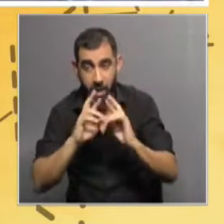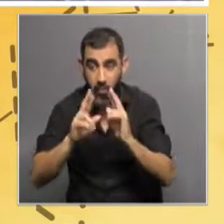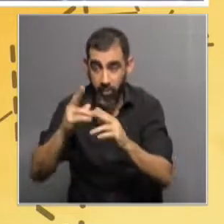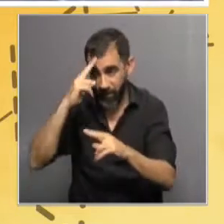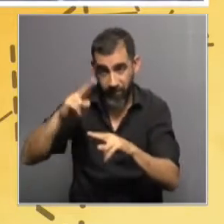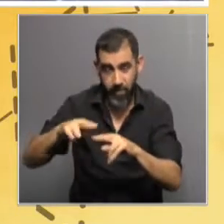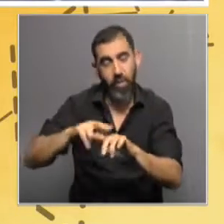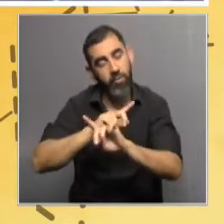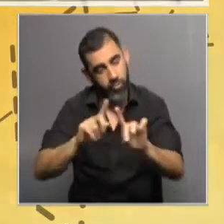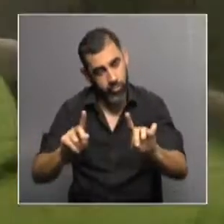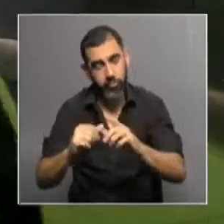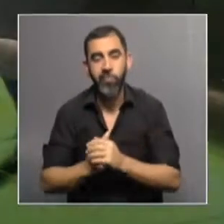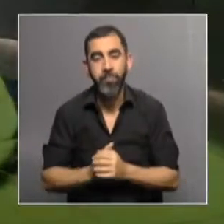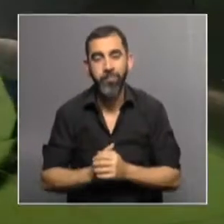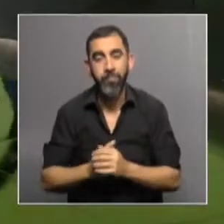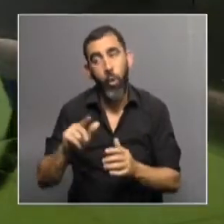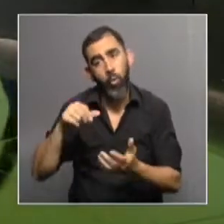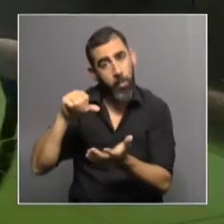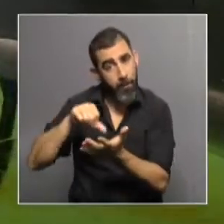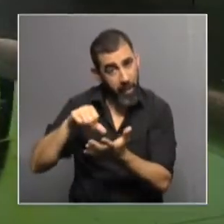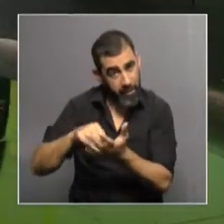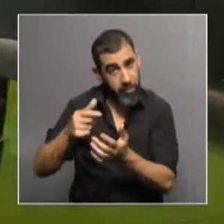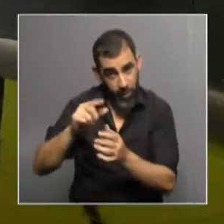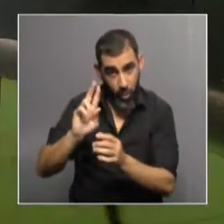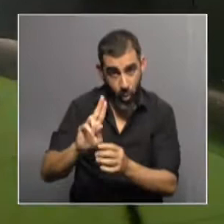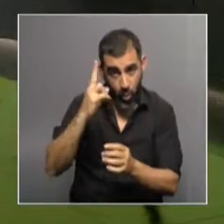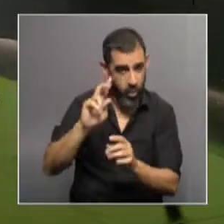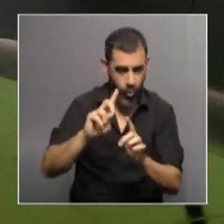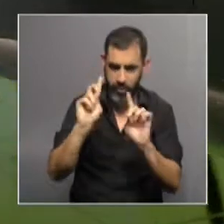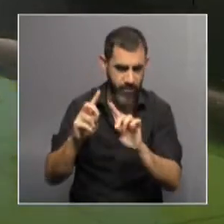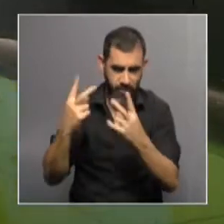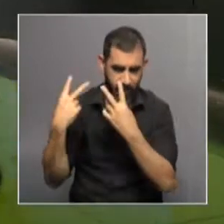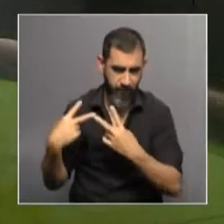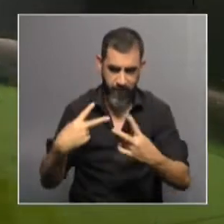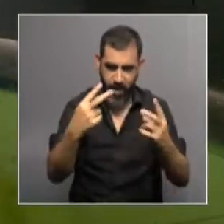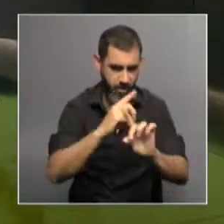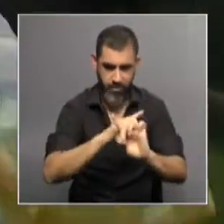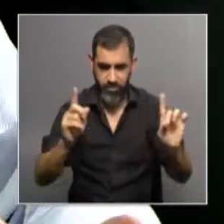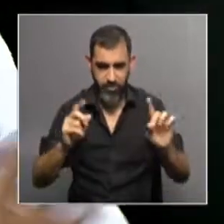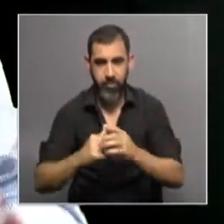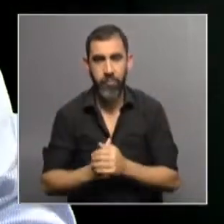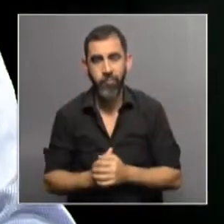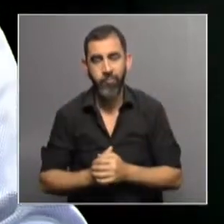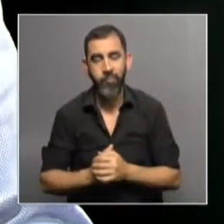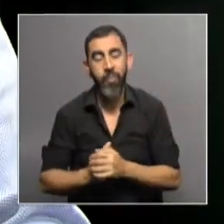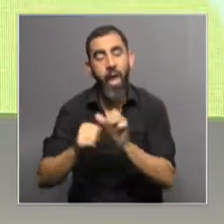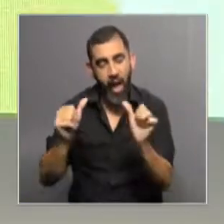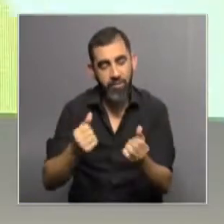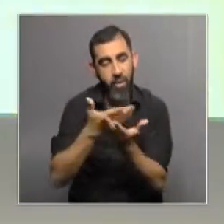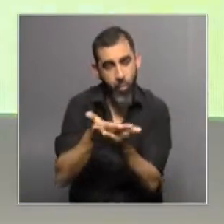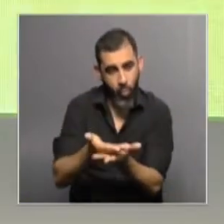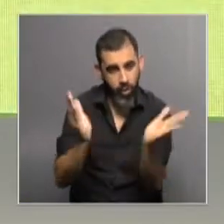enfermedad. Está bien. Tú decías, se hacen en el exterior, pero se acceden desde Uruguay, no es necesario, digamos, ni viajar ni nada. Se hace la muestra